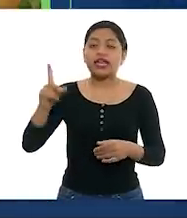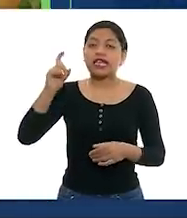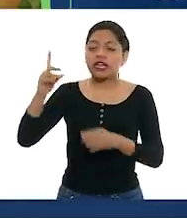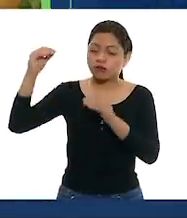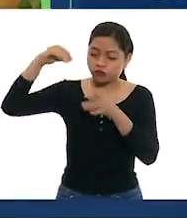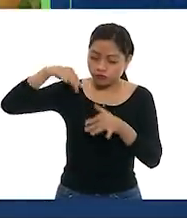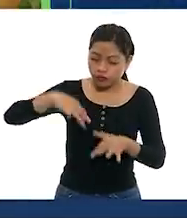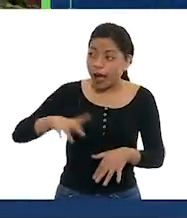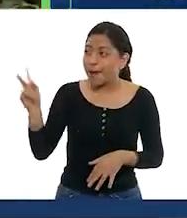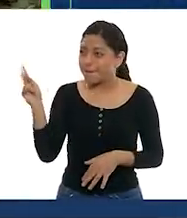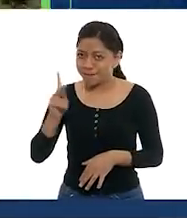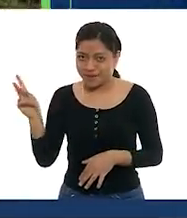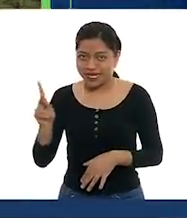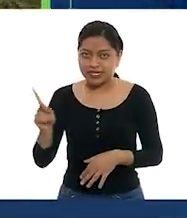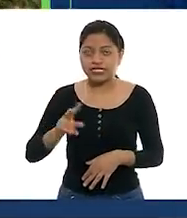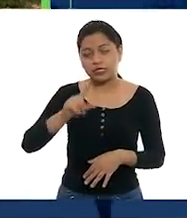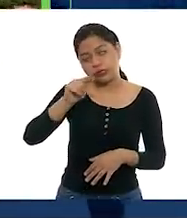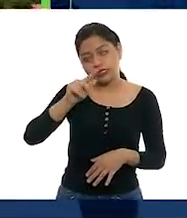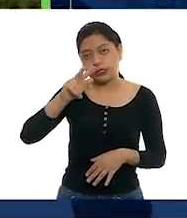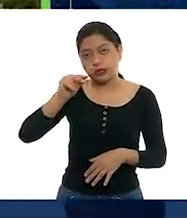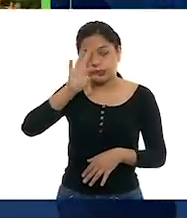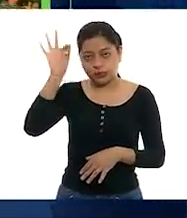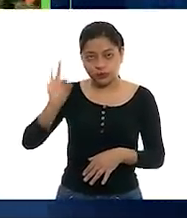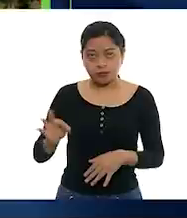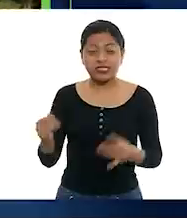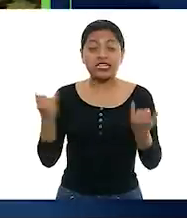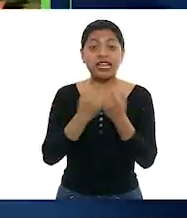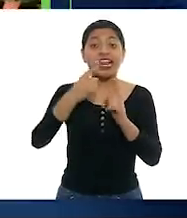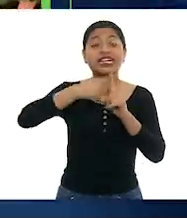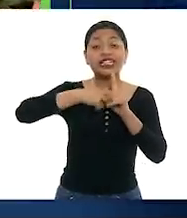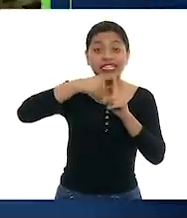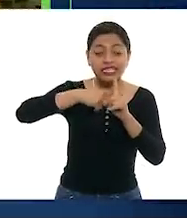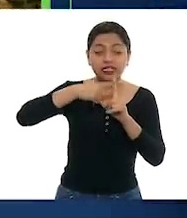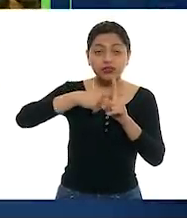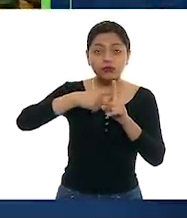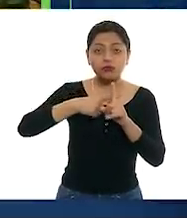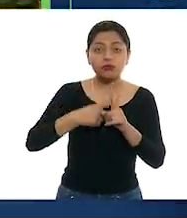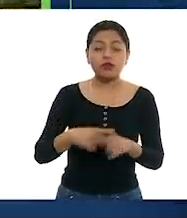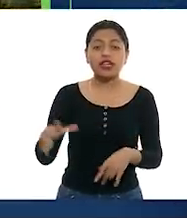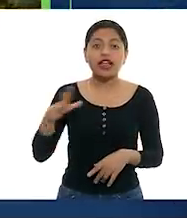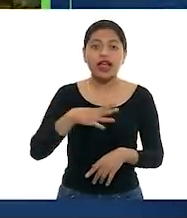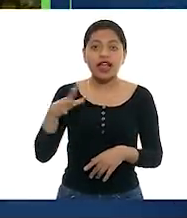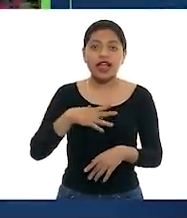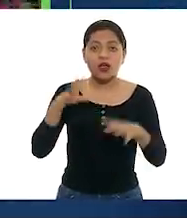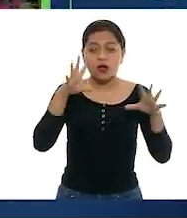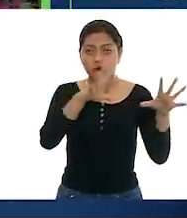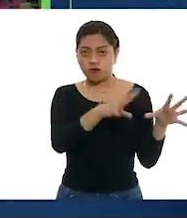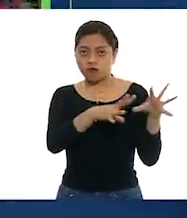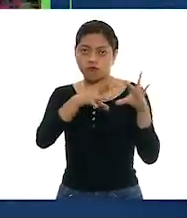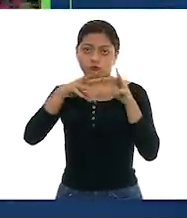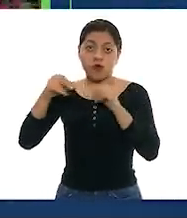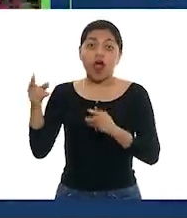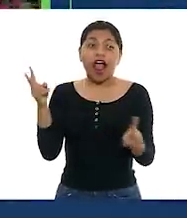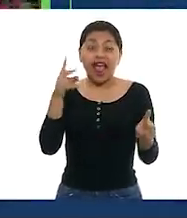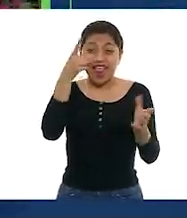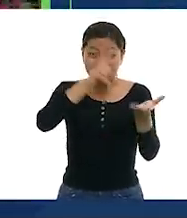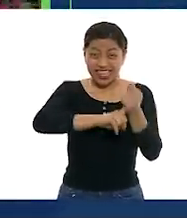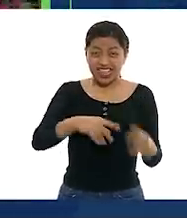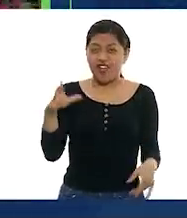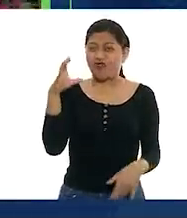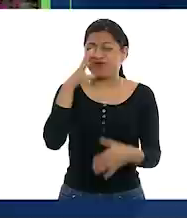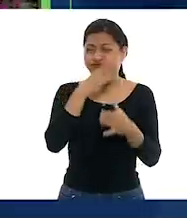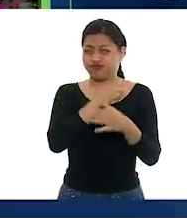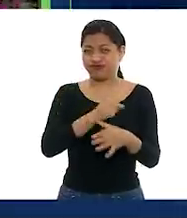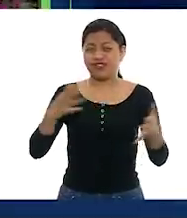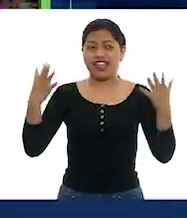caídas y corrientes de agua. En cuanto a temperatura, tenemos extractores que están jalando el aire caliente del